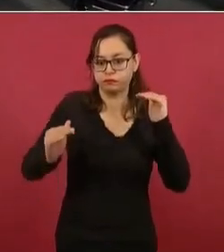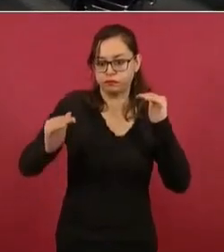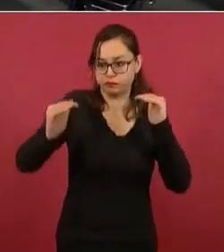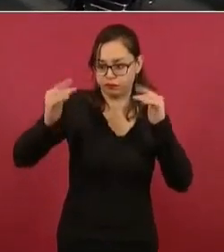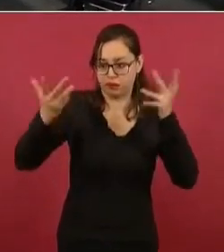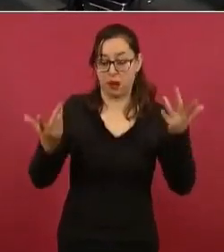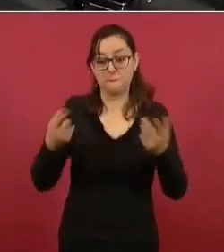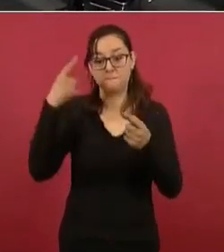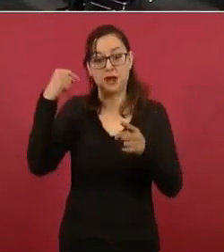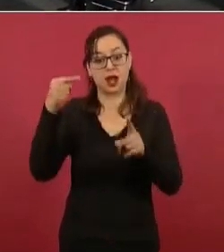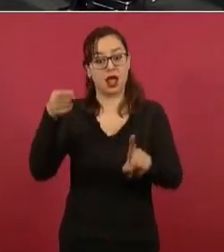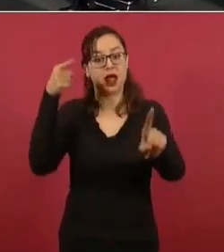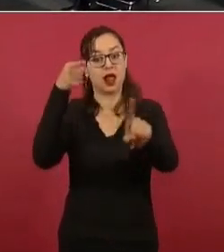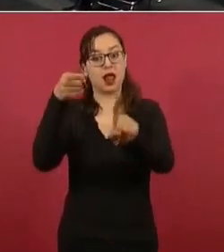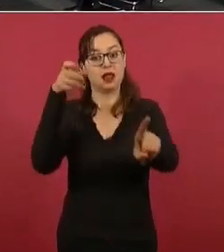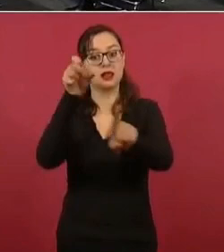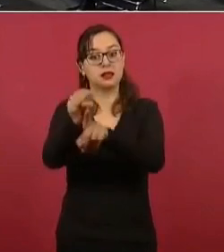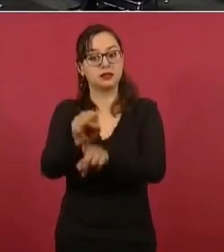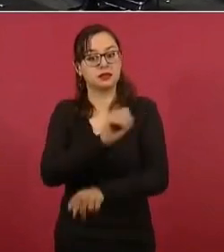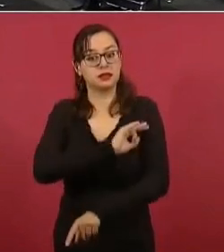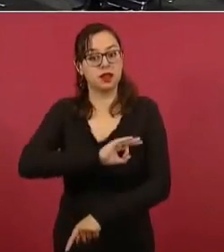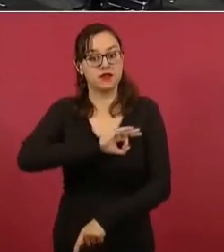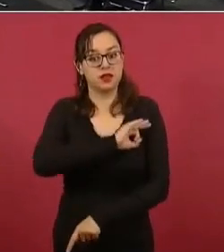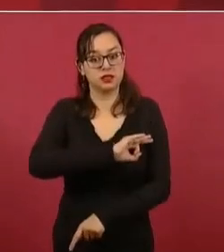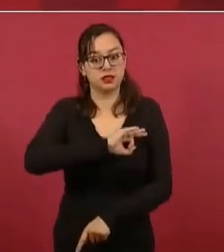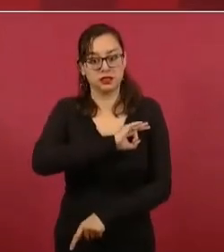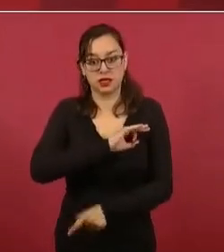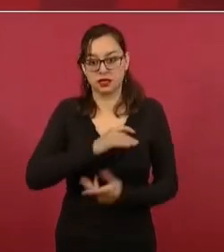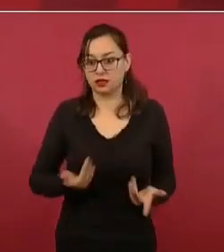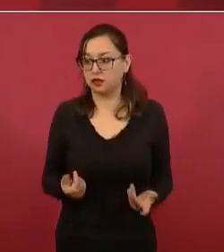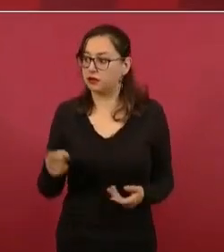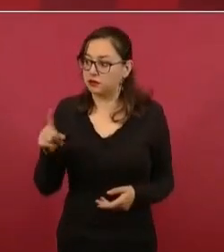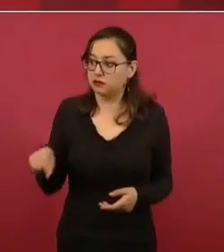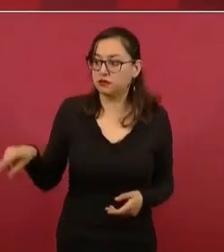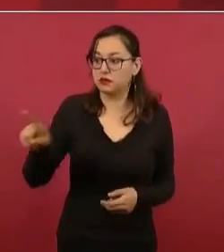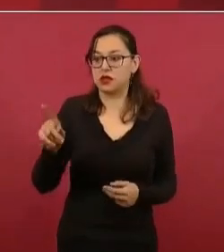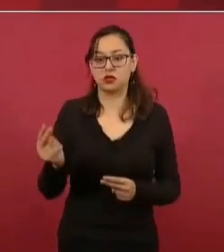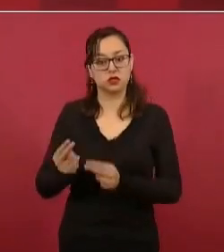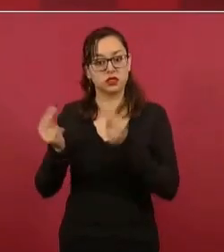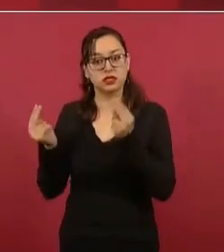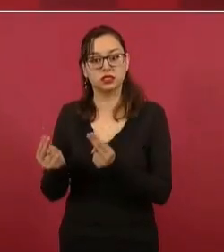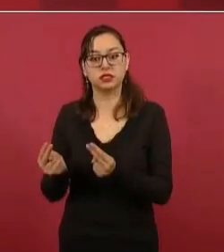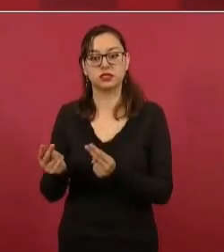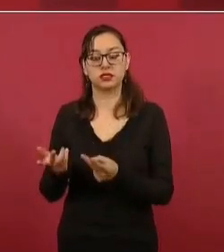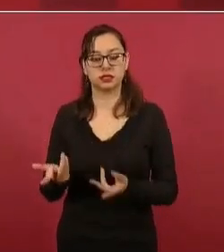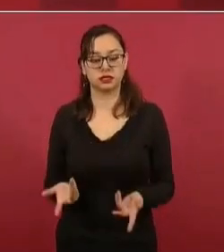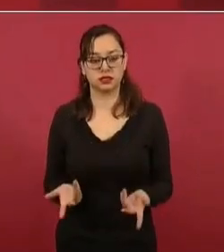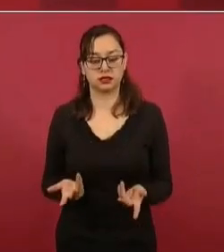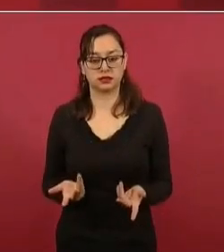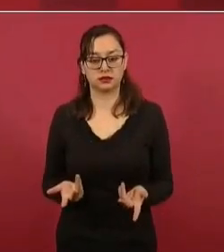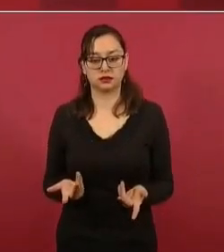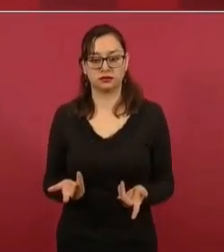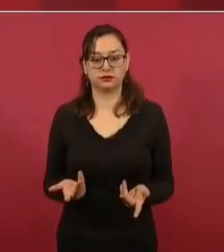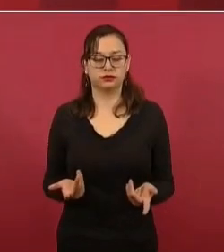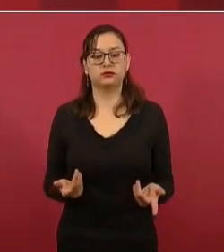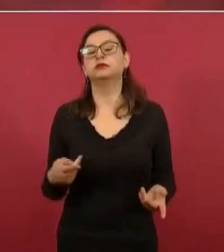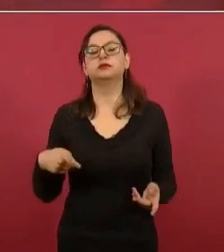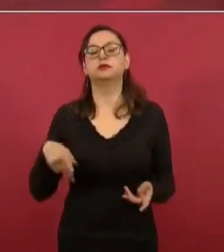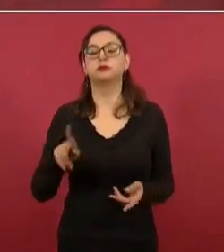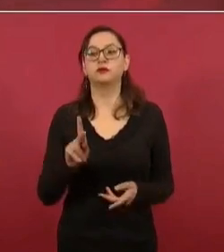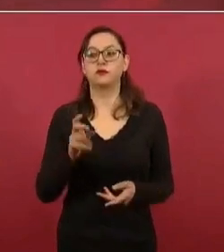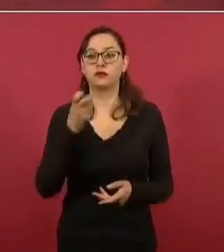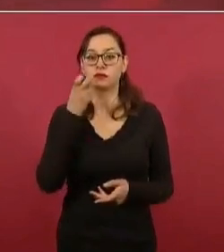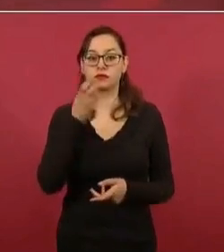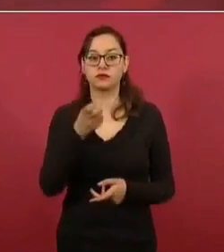apoyar al que necesita de nosotros. Pero eso no solo tiene que ver con la misión del